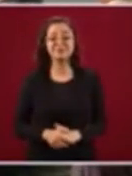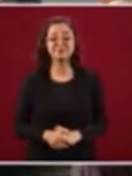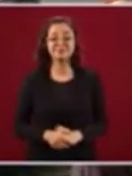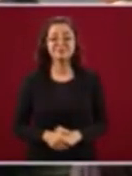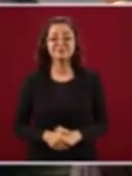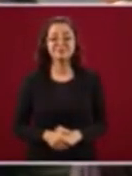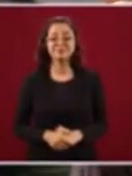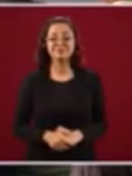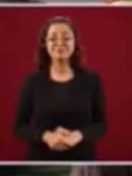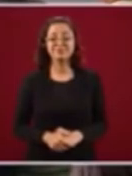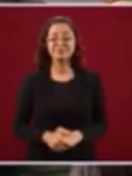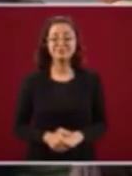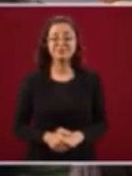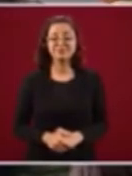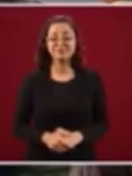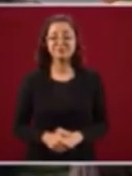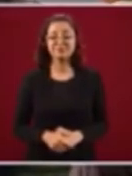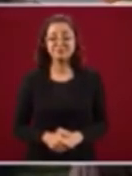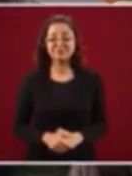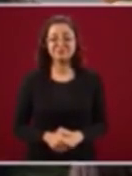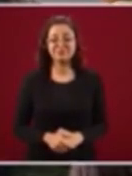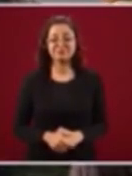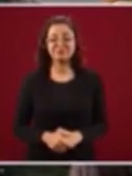O sea, estaba yo escuchando a unos